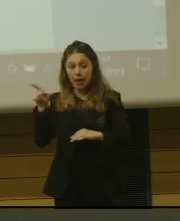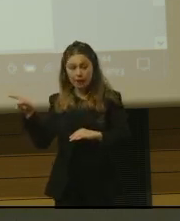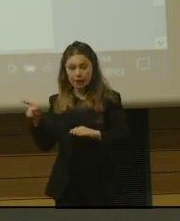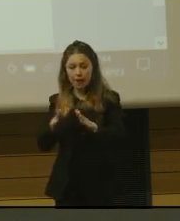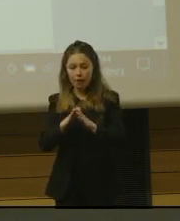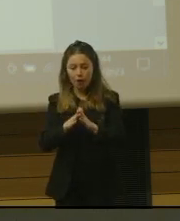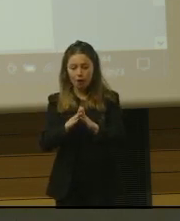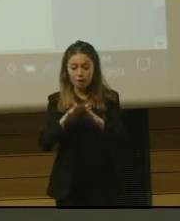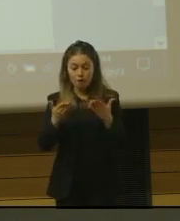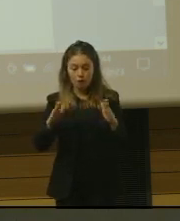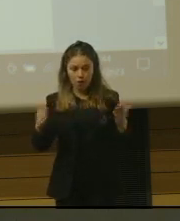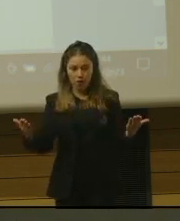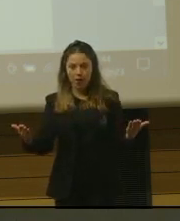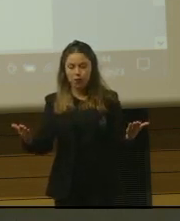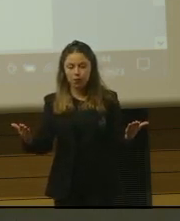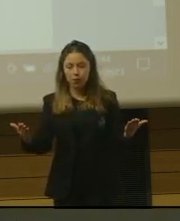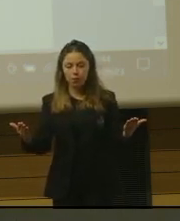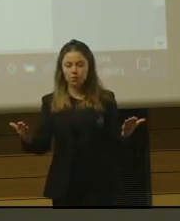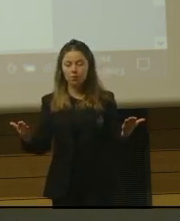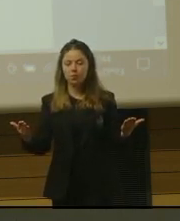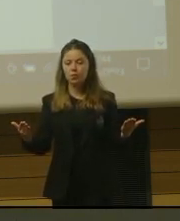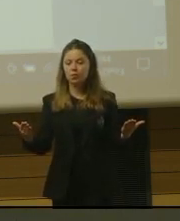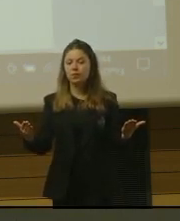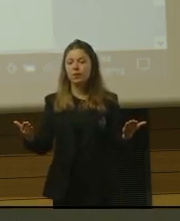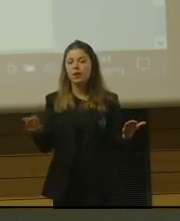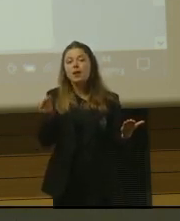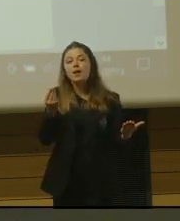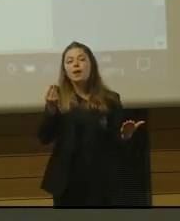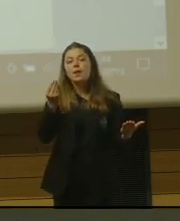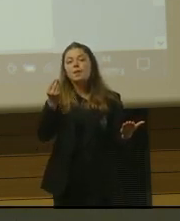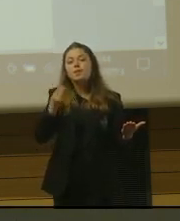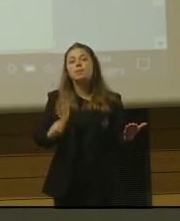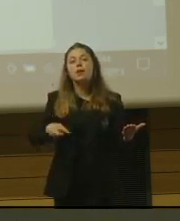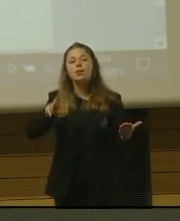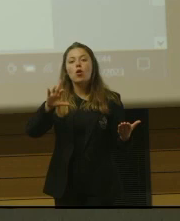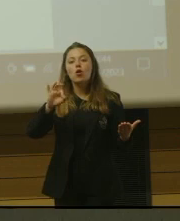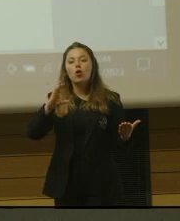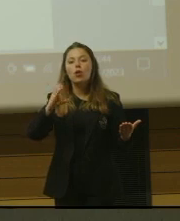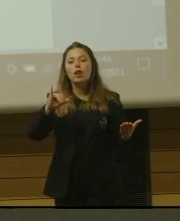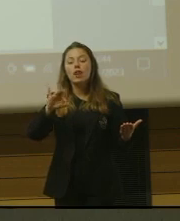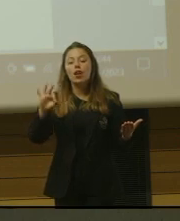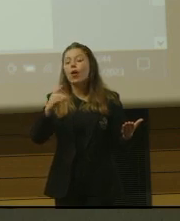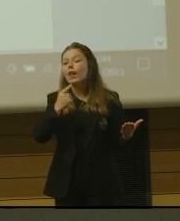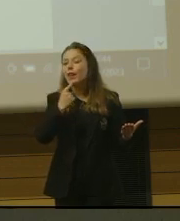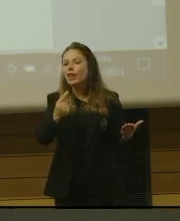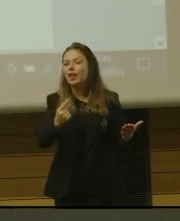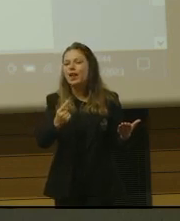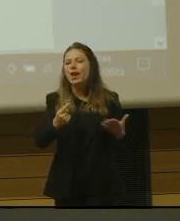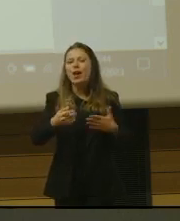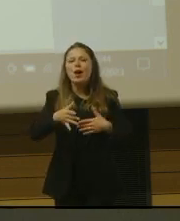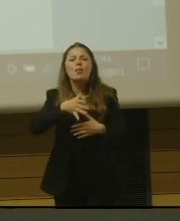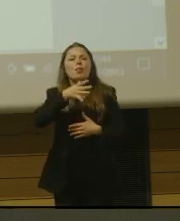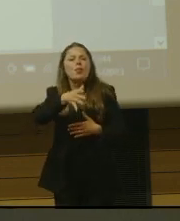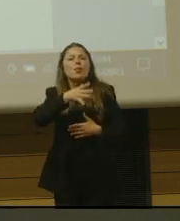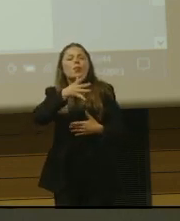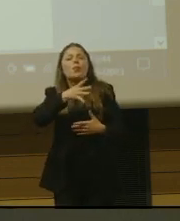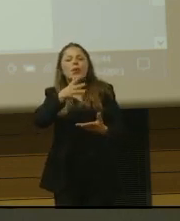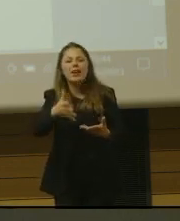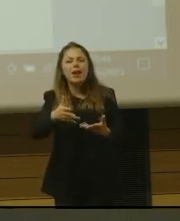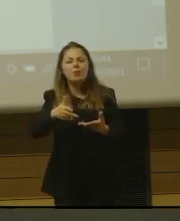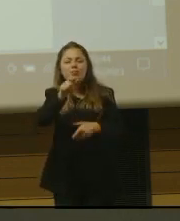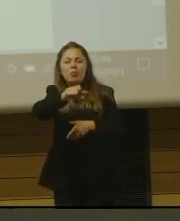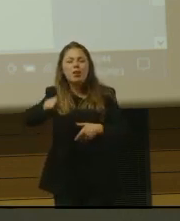folleto que bueno, como decía Rocío, ¿por qué no llega a la población